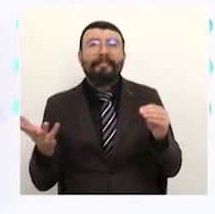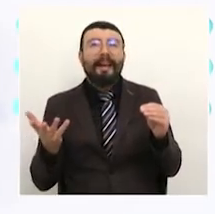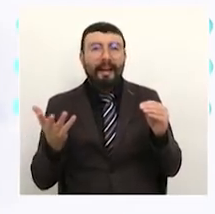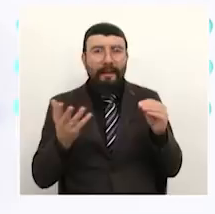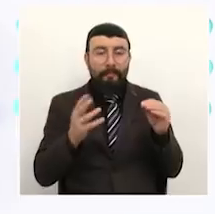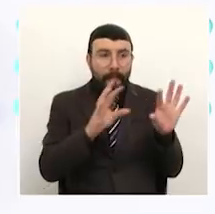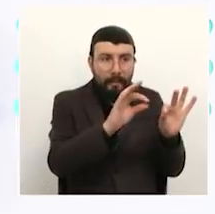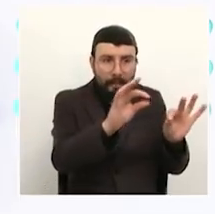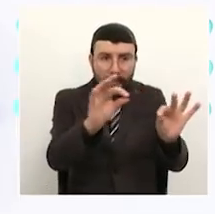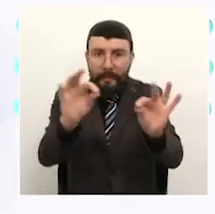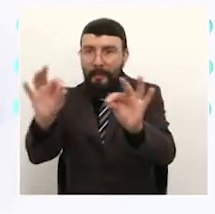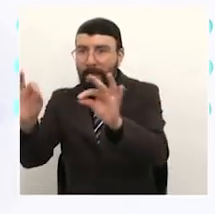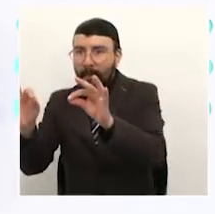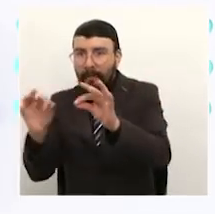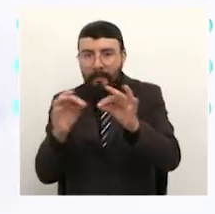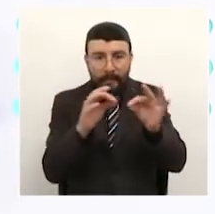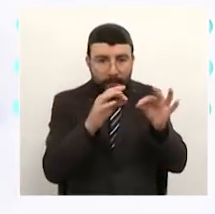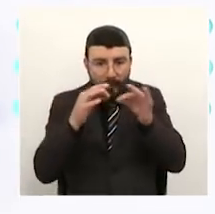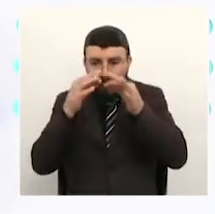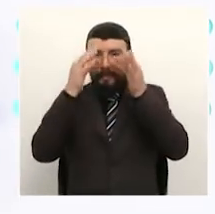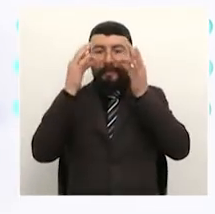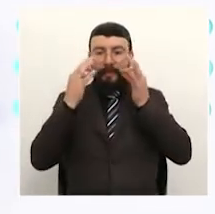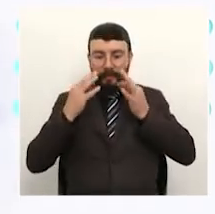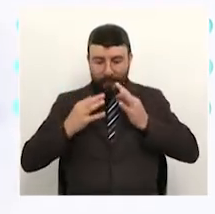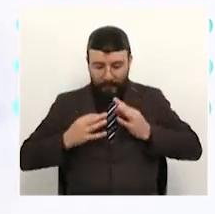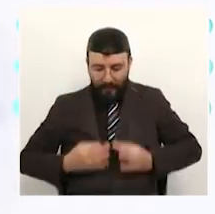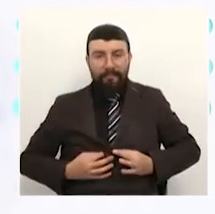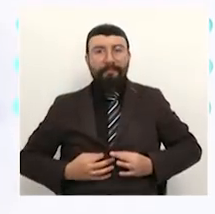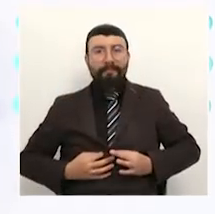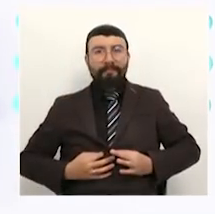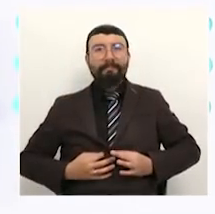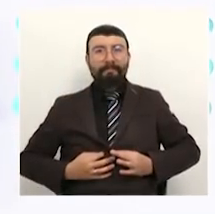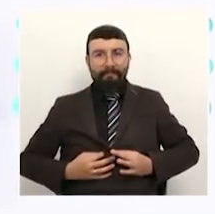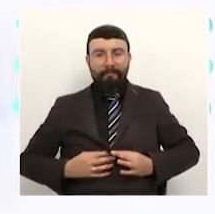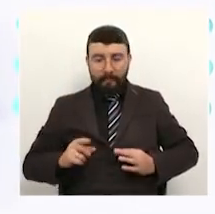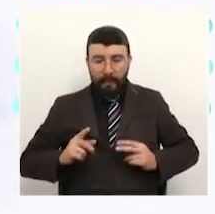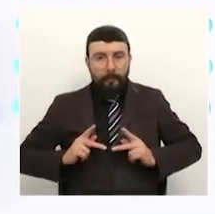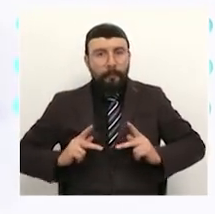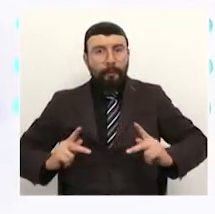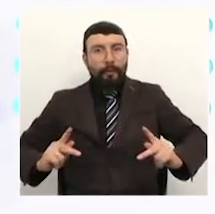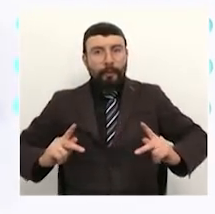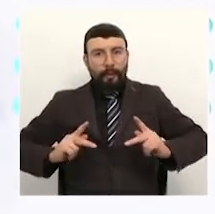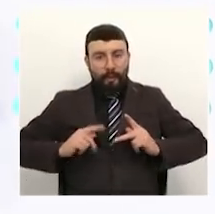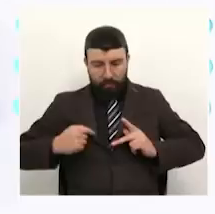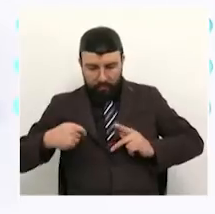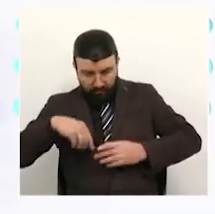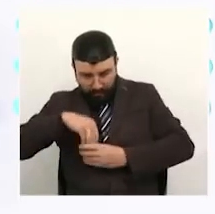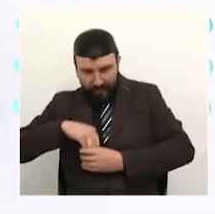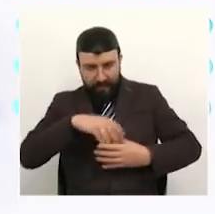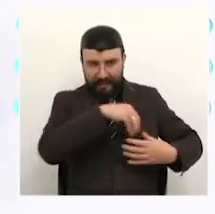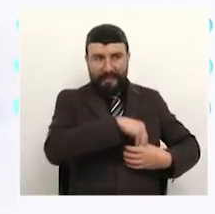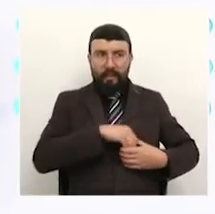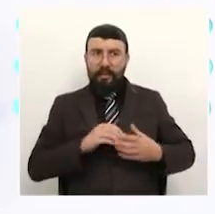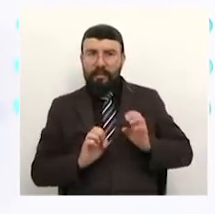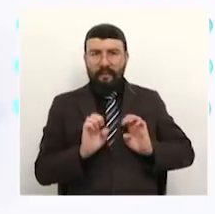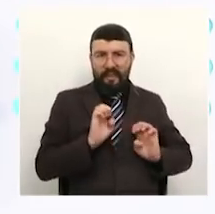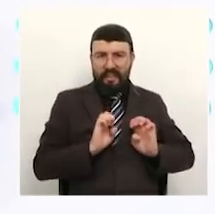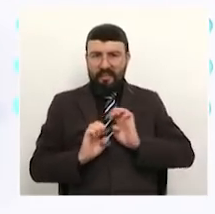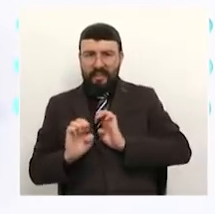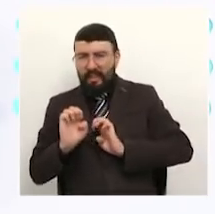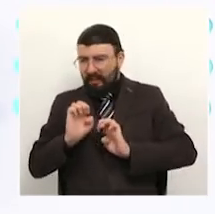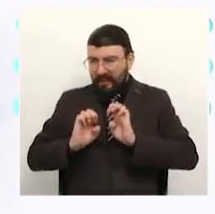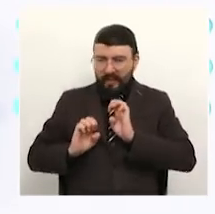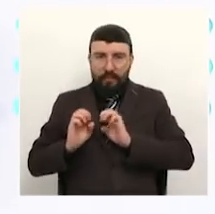de mi pulmón citó hay unos conjuntos que se hacen entre mi sistema inmunológico y el microorganismo de la tuberculosis y cuando